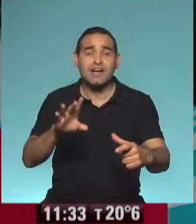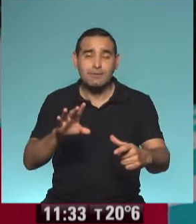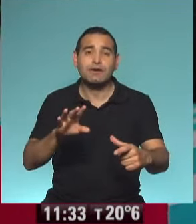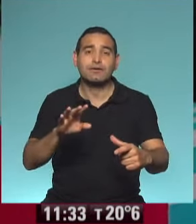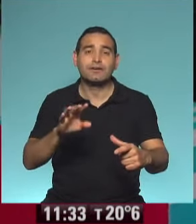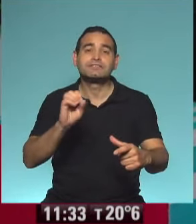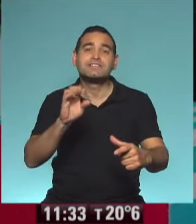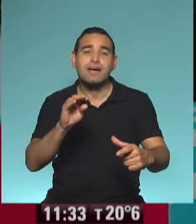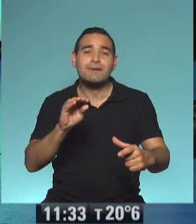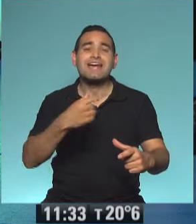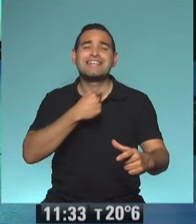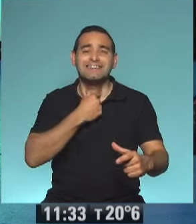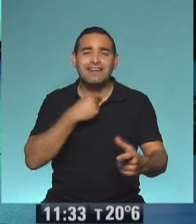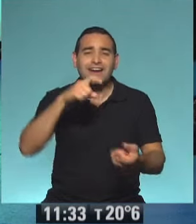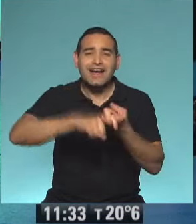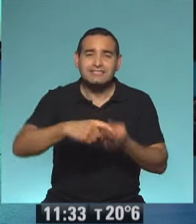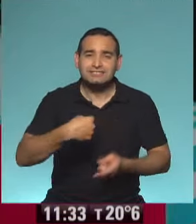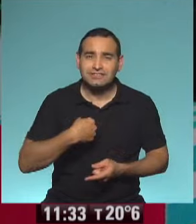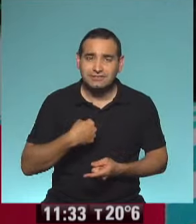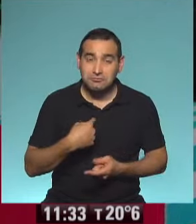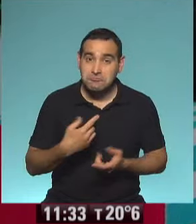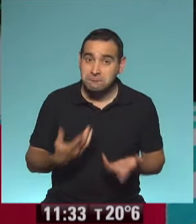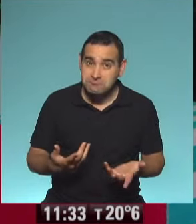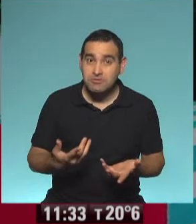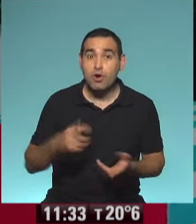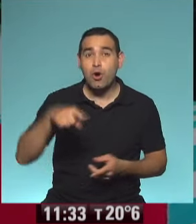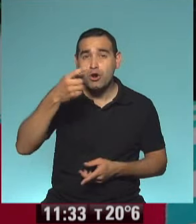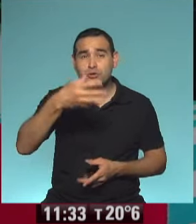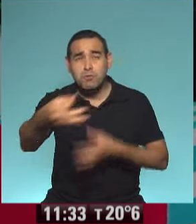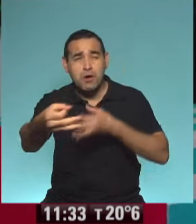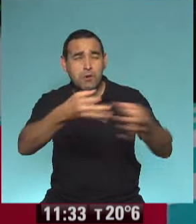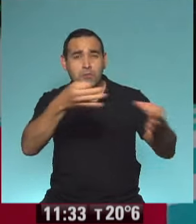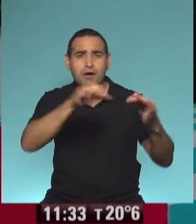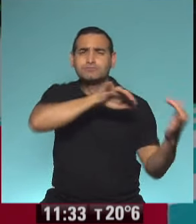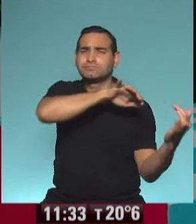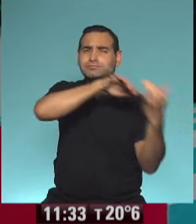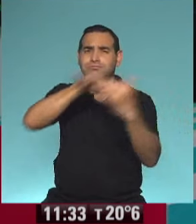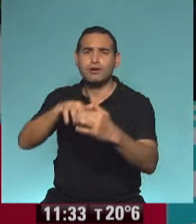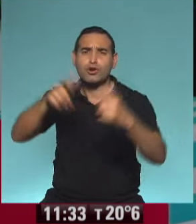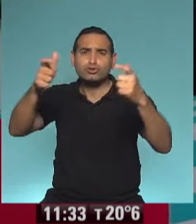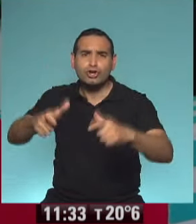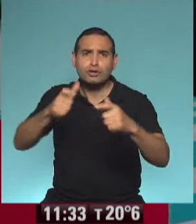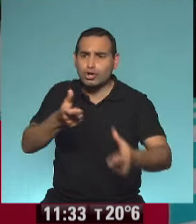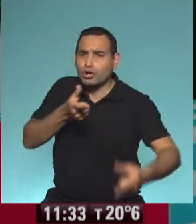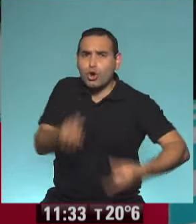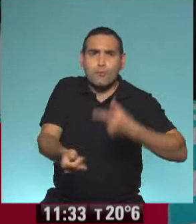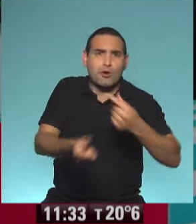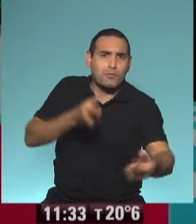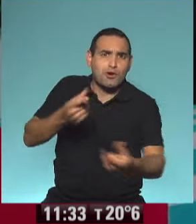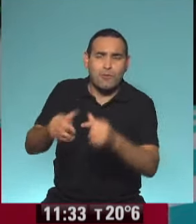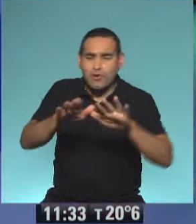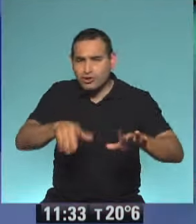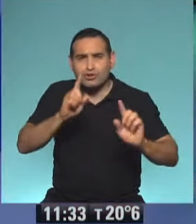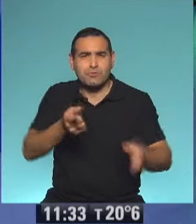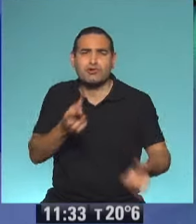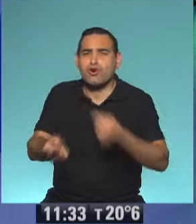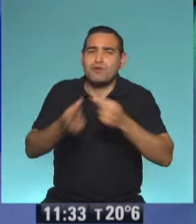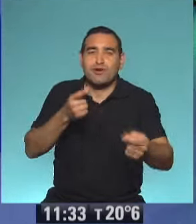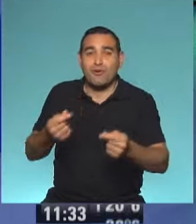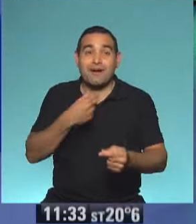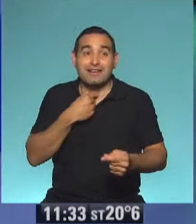Quiere Casarse Conmigo. Y es más, de pueblos distantes venían a comprarlo los jóvenes y también las niñas en vísperas de declarar su